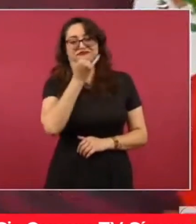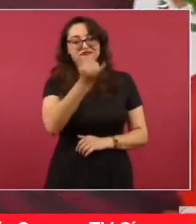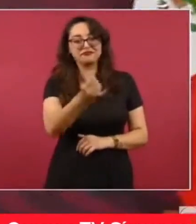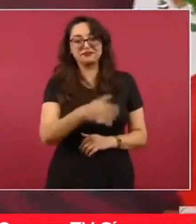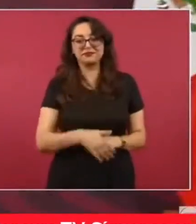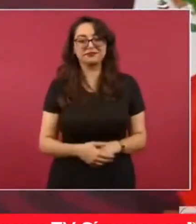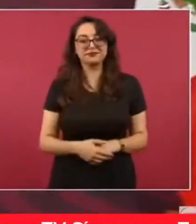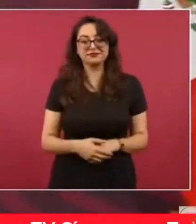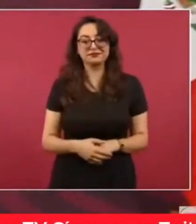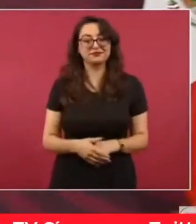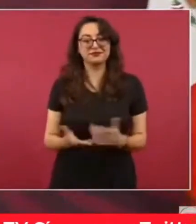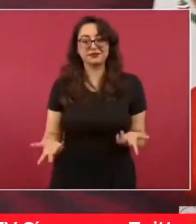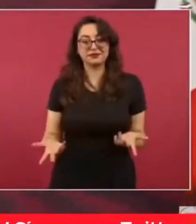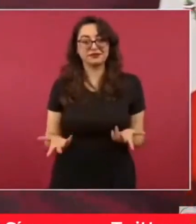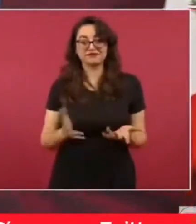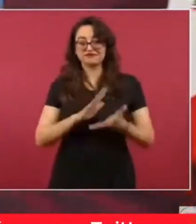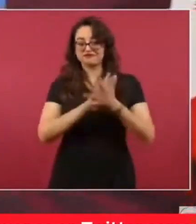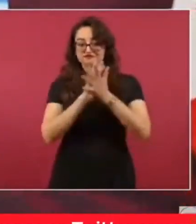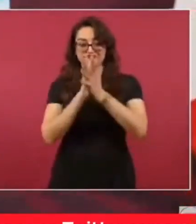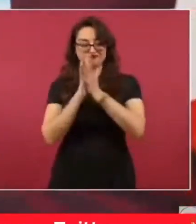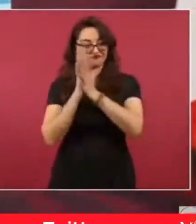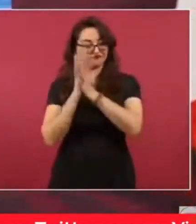transformación Va a continuar